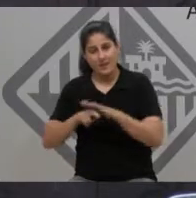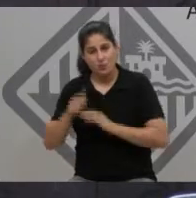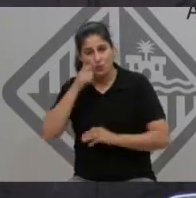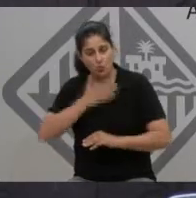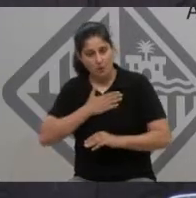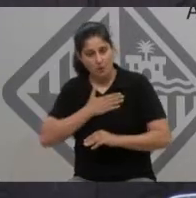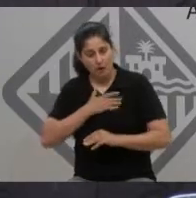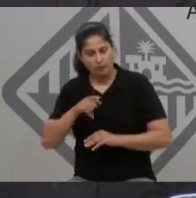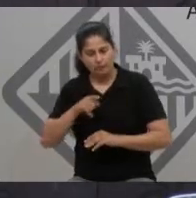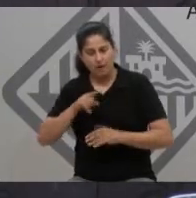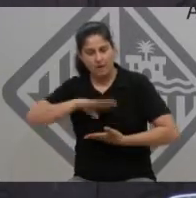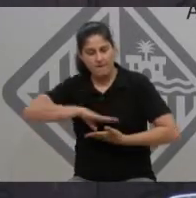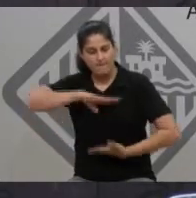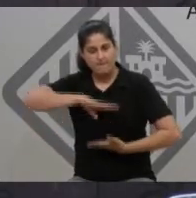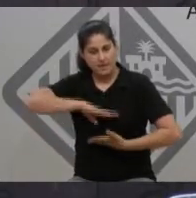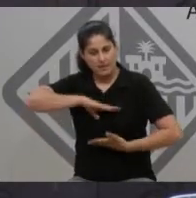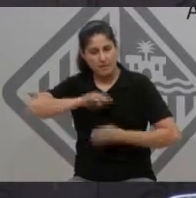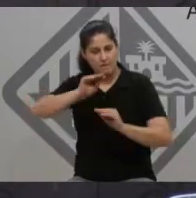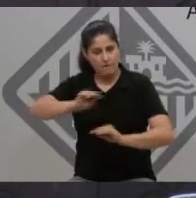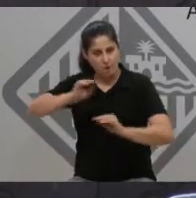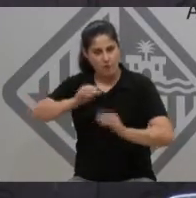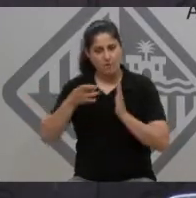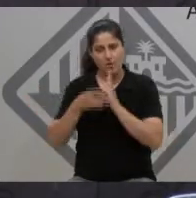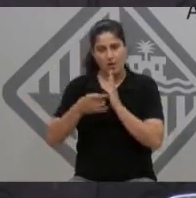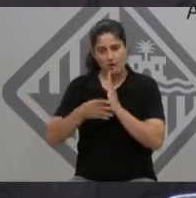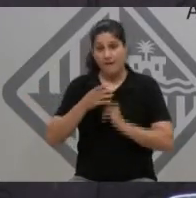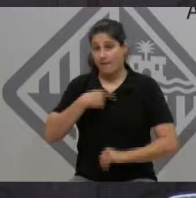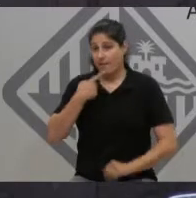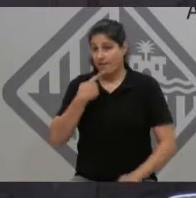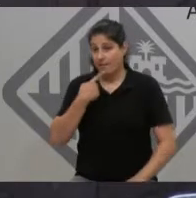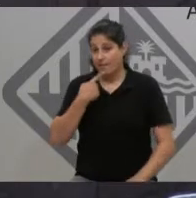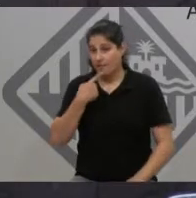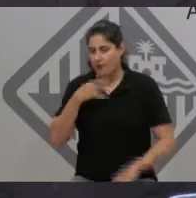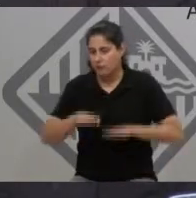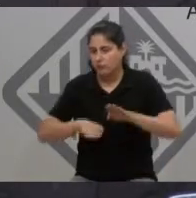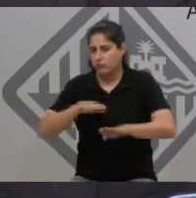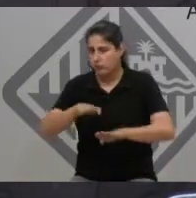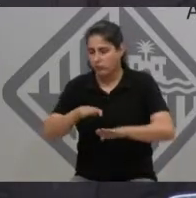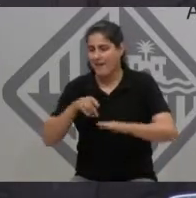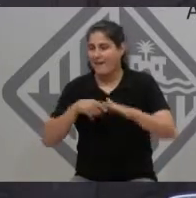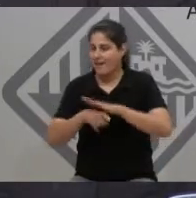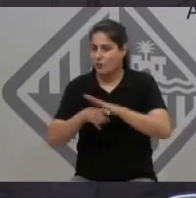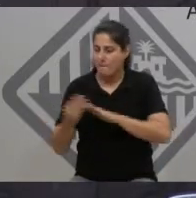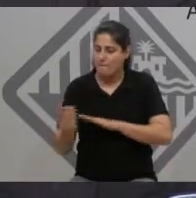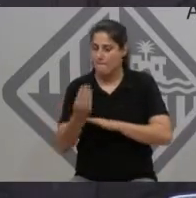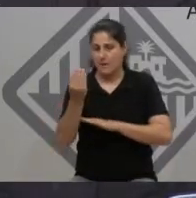más formación, más calidad y, en definitiva, para ir avanzando en una mejor gestión